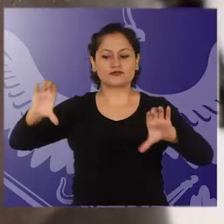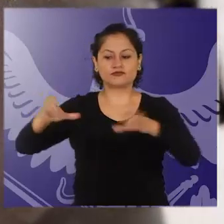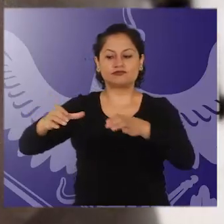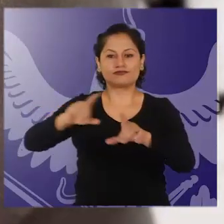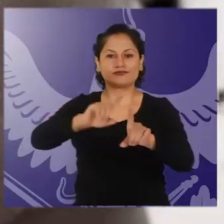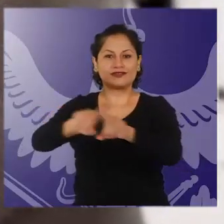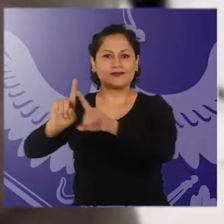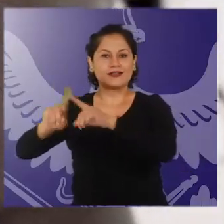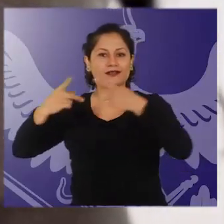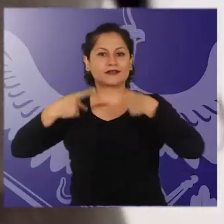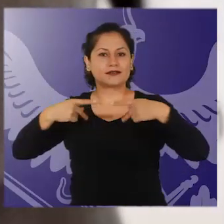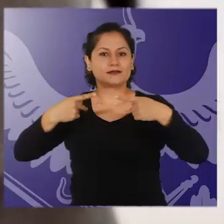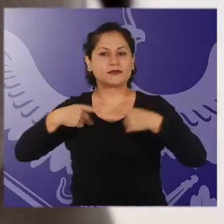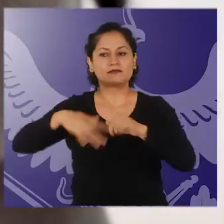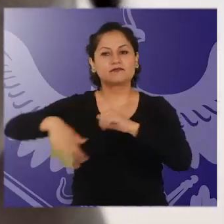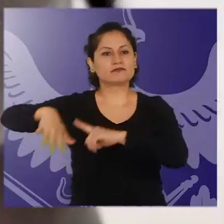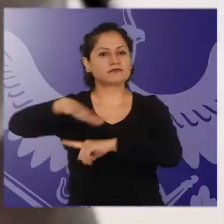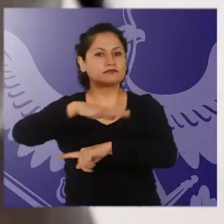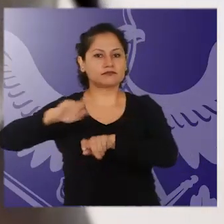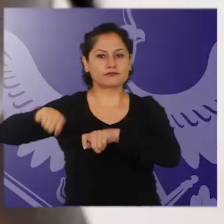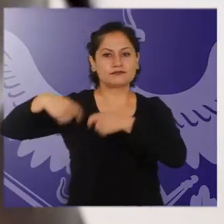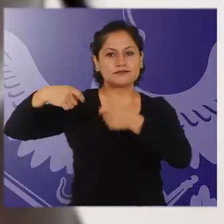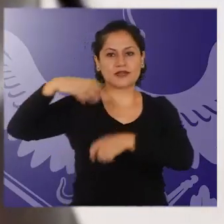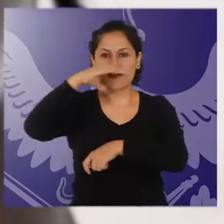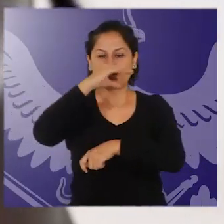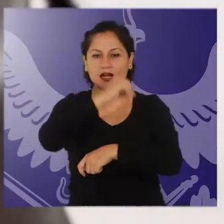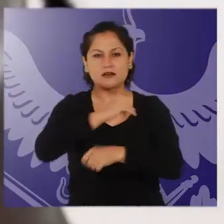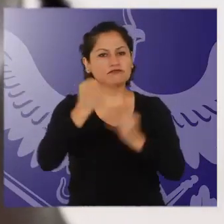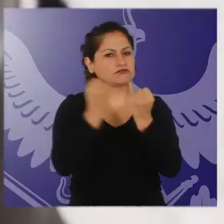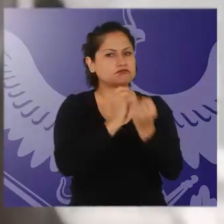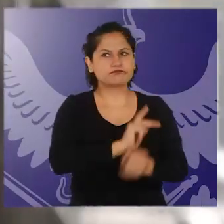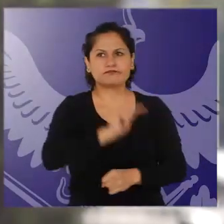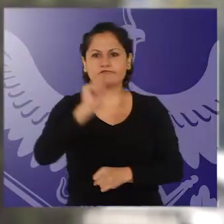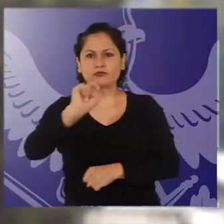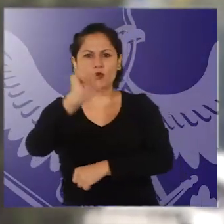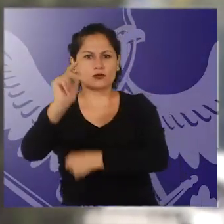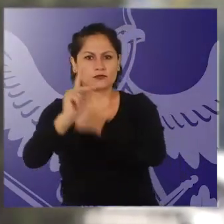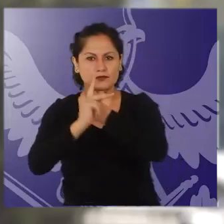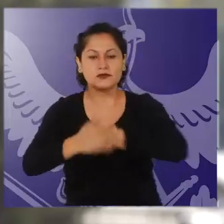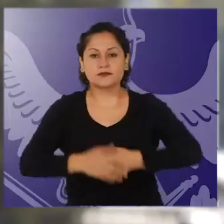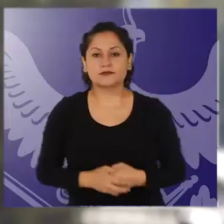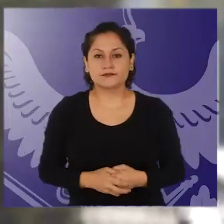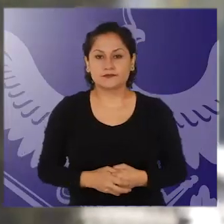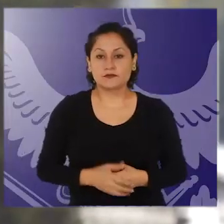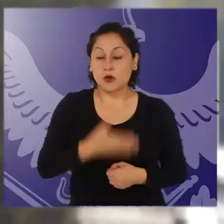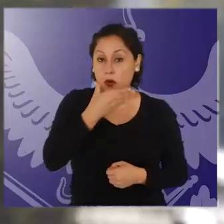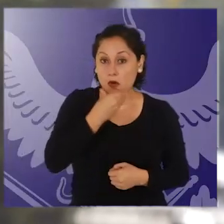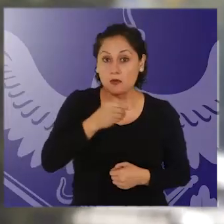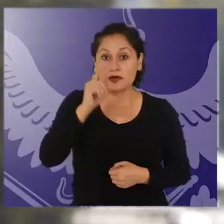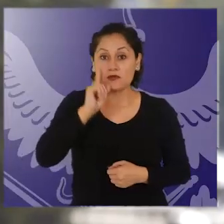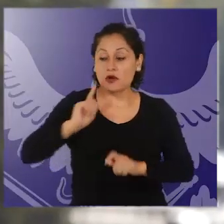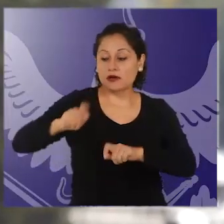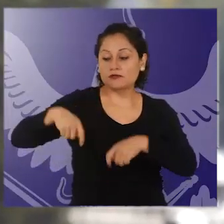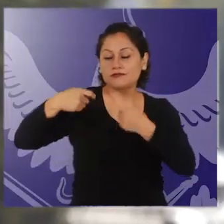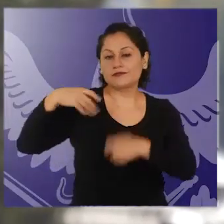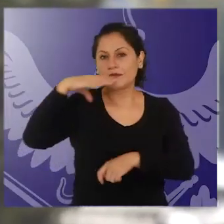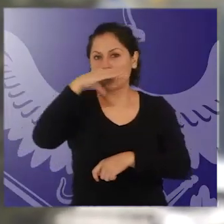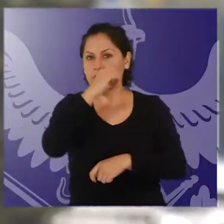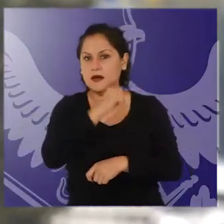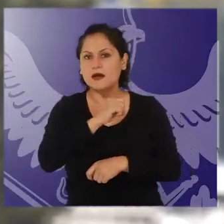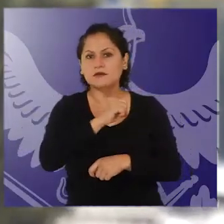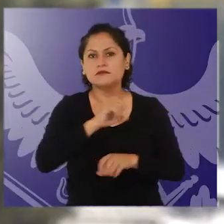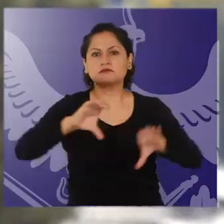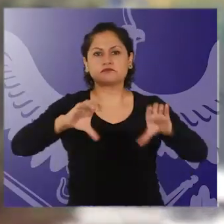pueblos, comunidades y personas descendientes de la diáspora africana en el mundo. Las mujeres y hombres